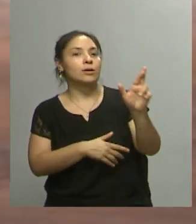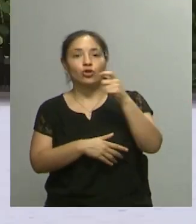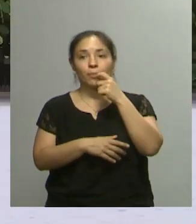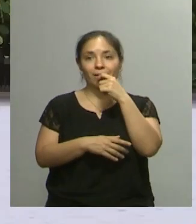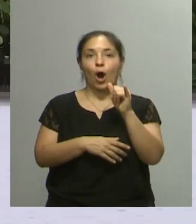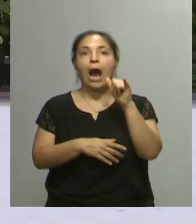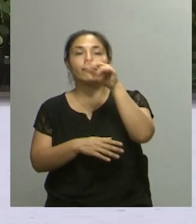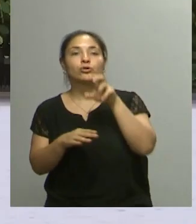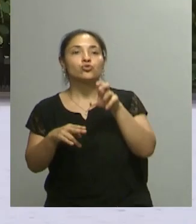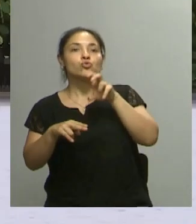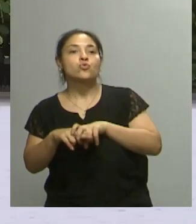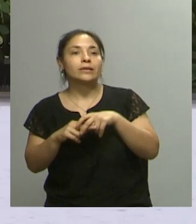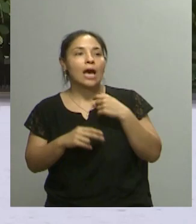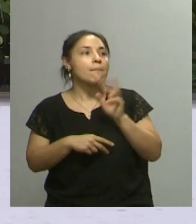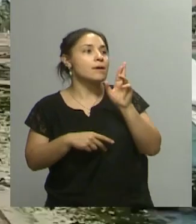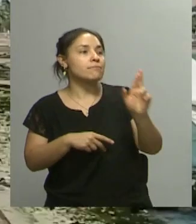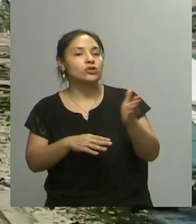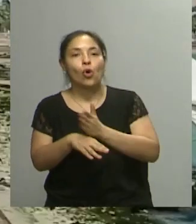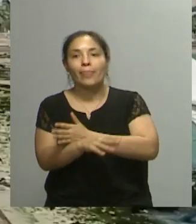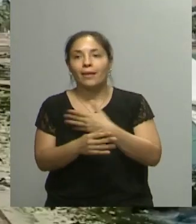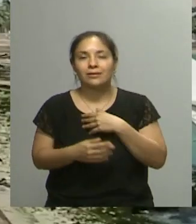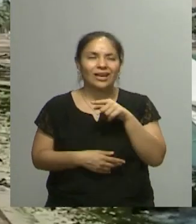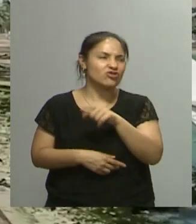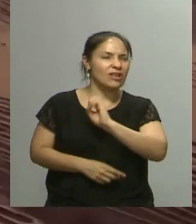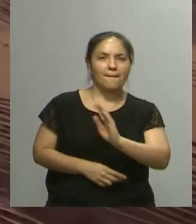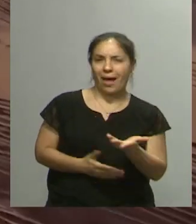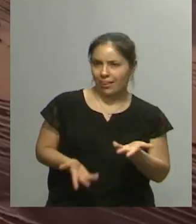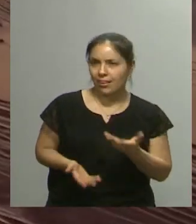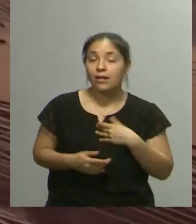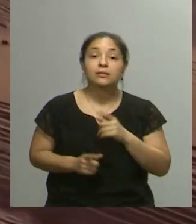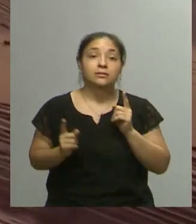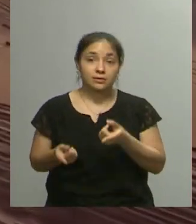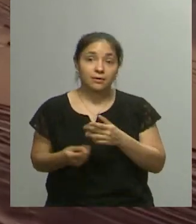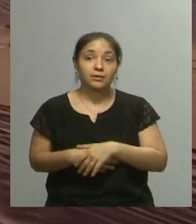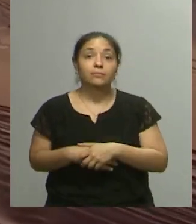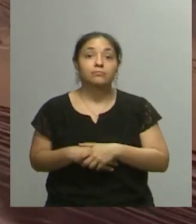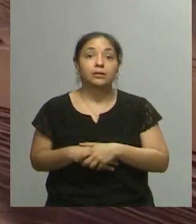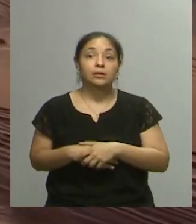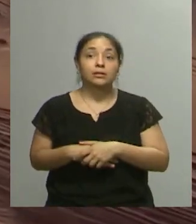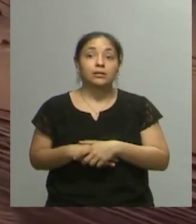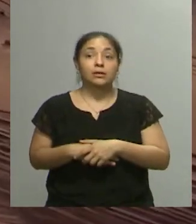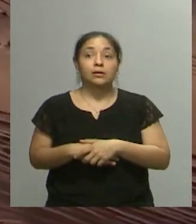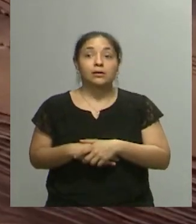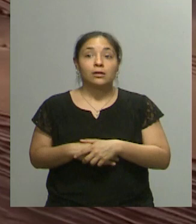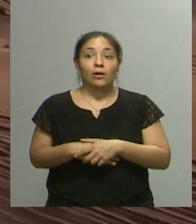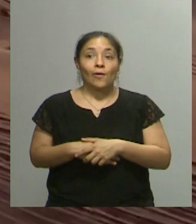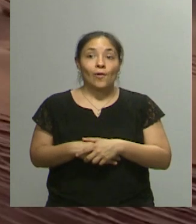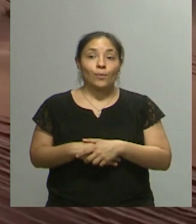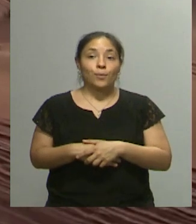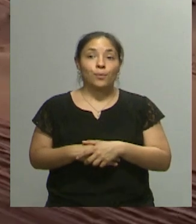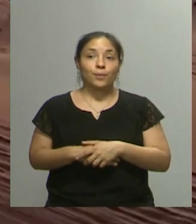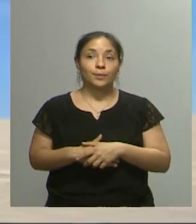¿Y Qatar qué pretende con esto, no? De que el Mundial se haya hecho en su territorio, digo, Es porque una buena también pregunta. asume